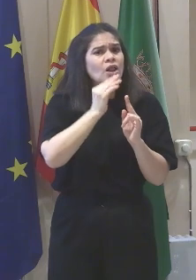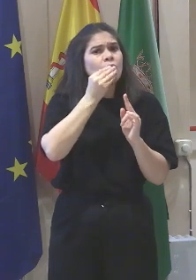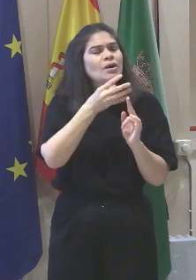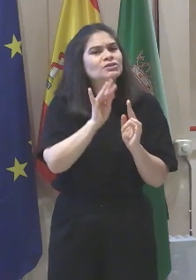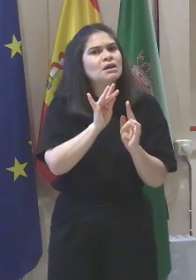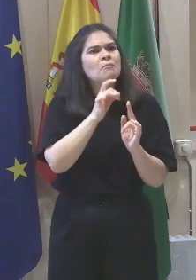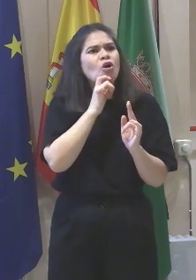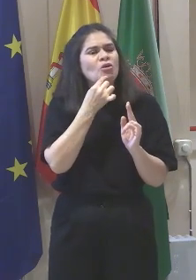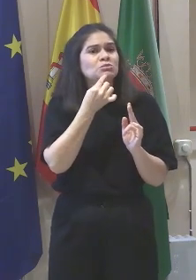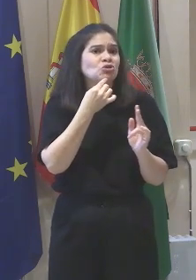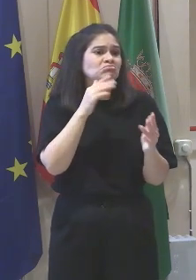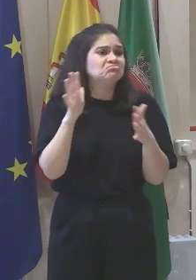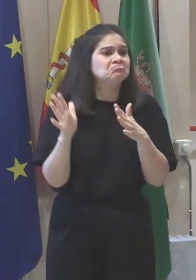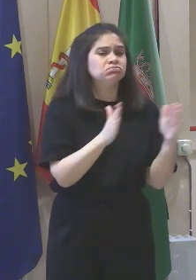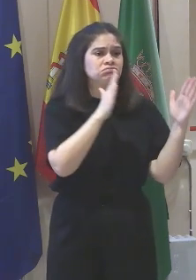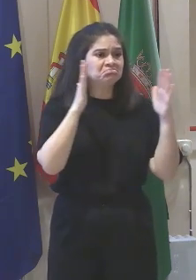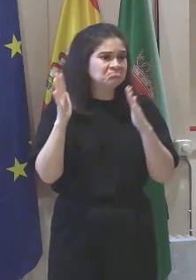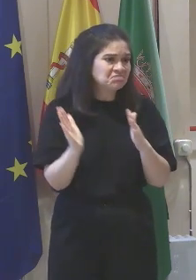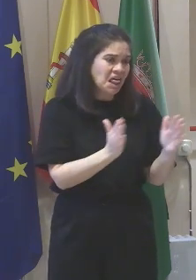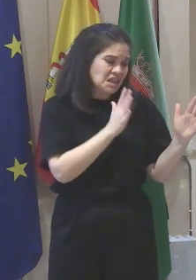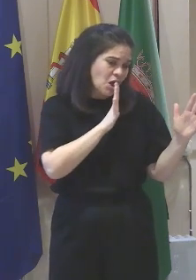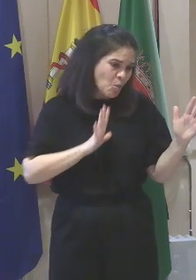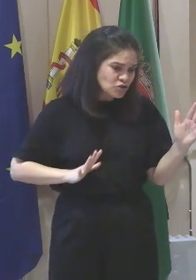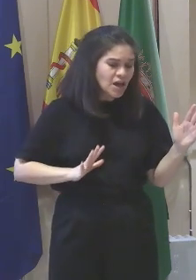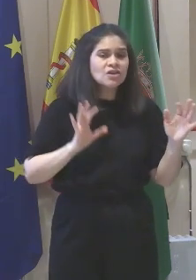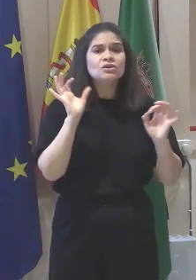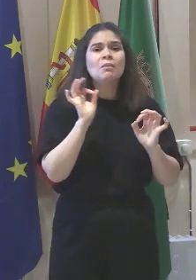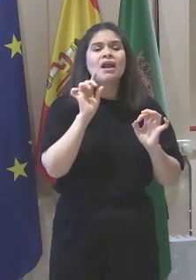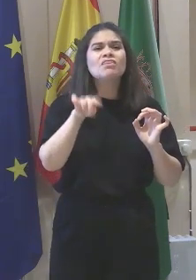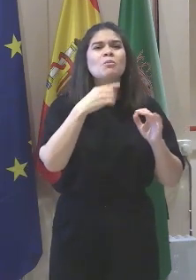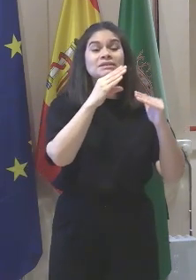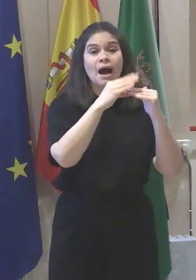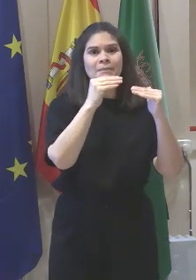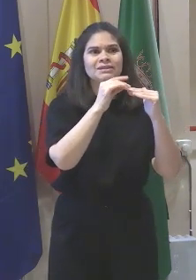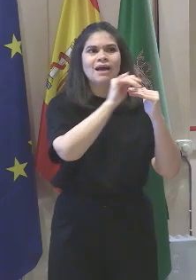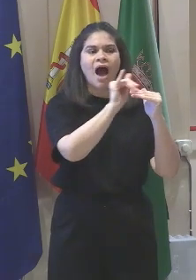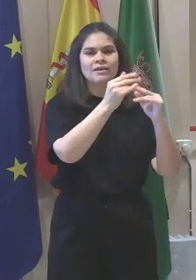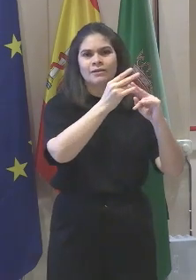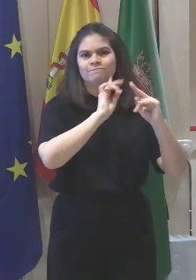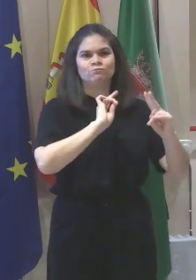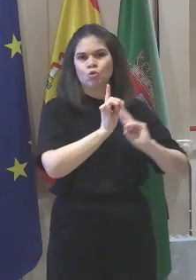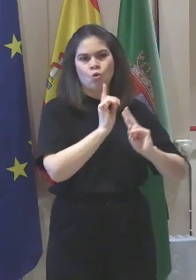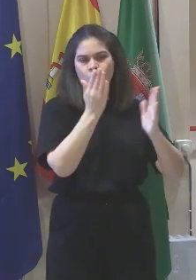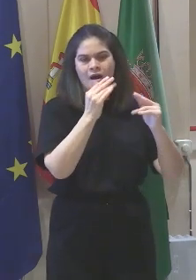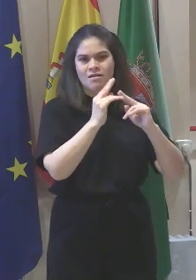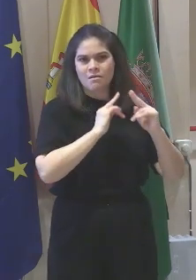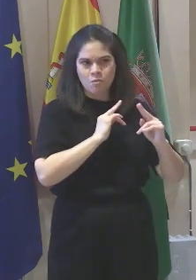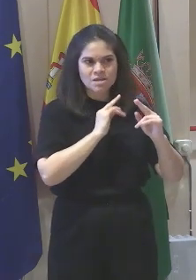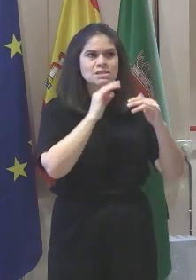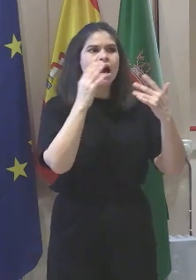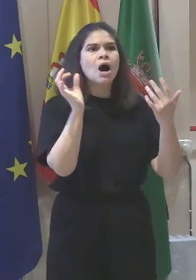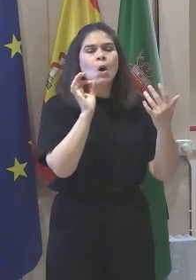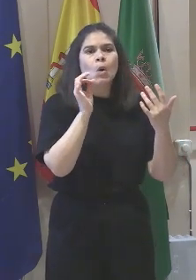son transitorios, de eficacia más bien modesta. Luego hay pacientes no respondedores y que se van a poder poner